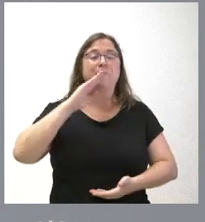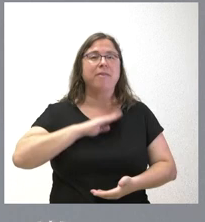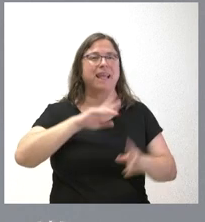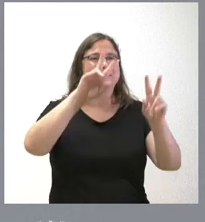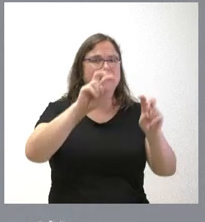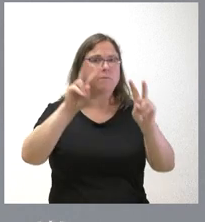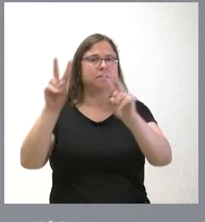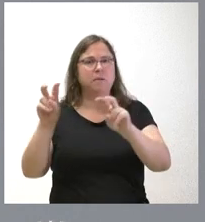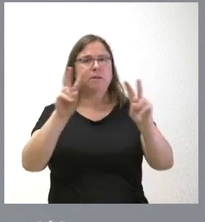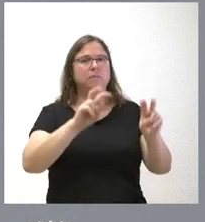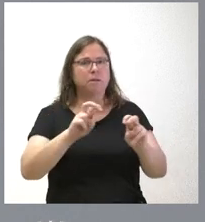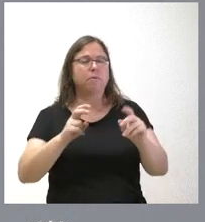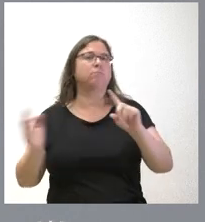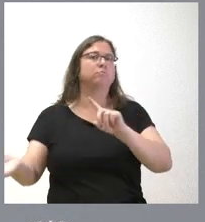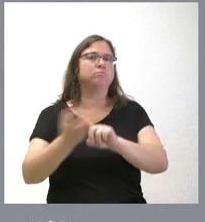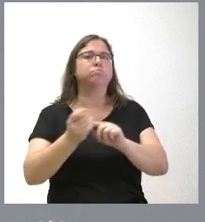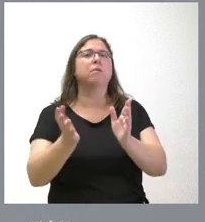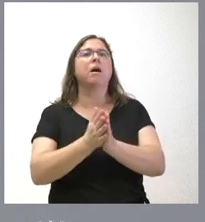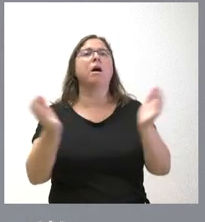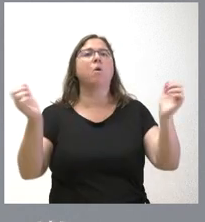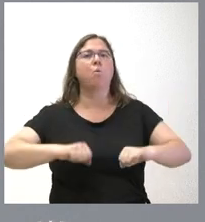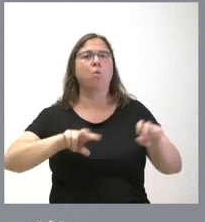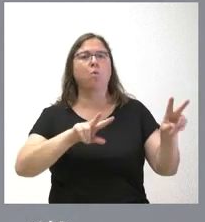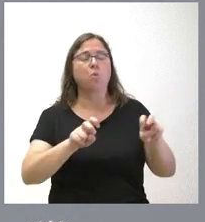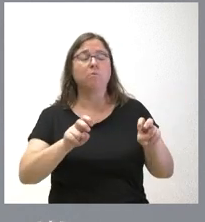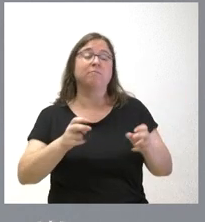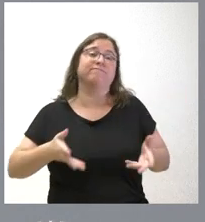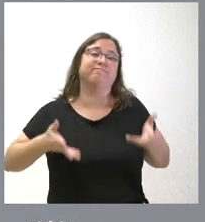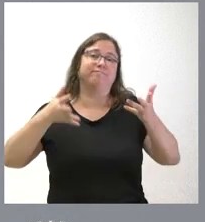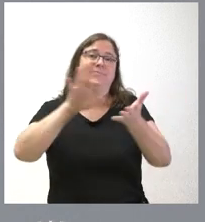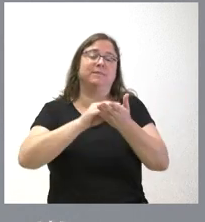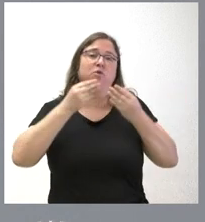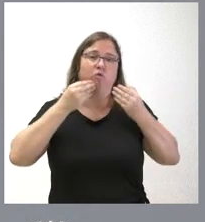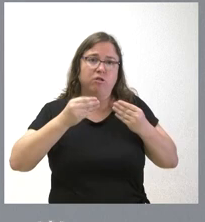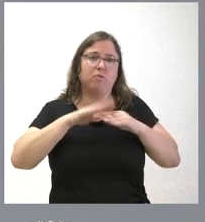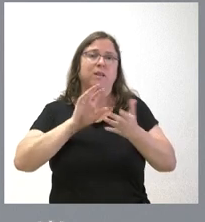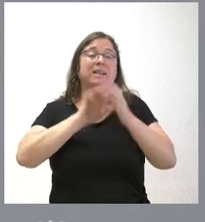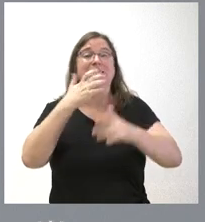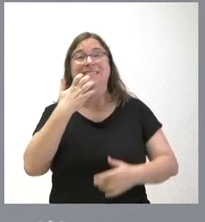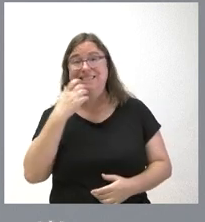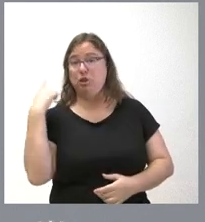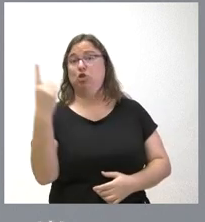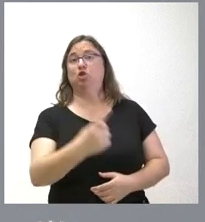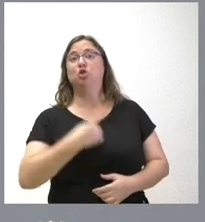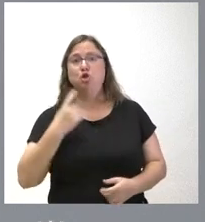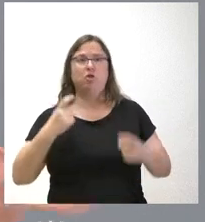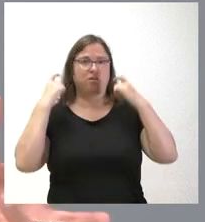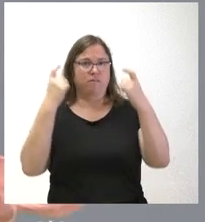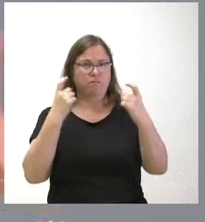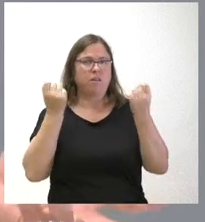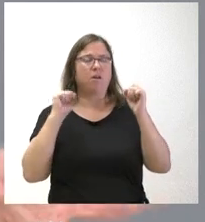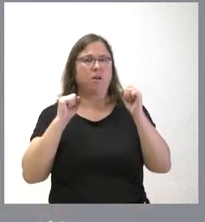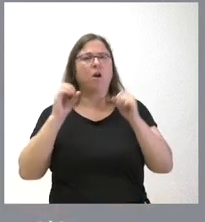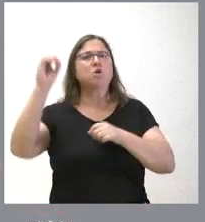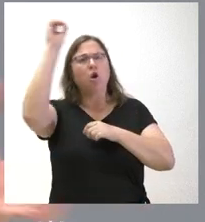para nuevos acuerdos pues haríamos un buen servicio a Castilla y león si entre todos hacemos el esfuerzo que partiendo de opiniones que siempre son